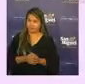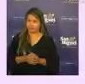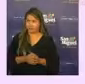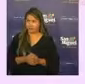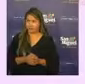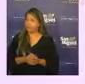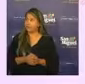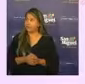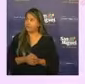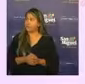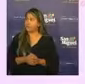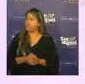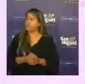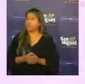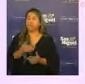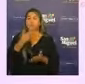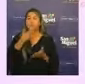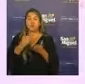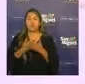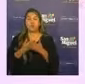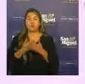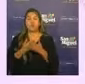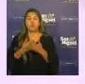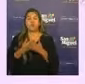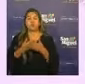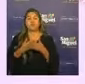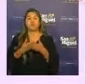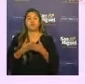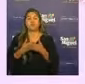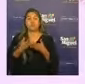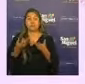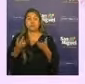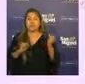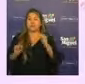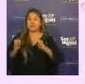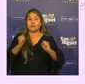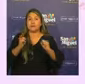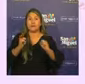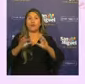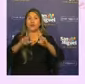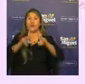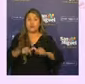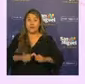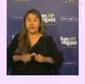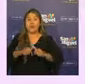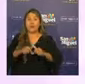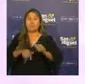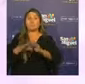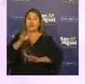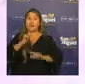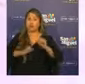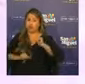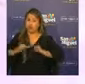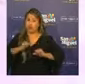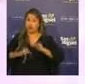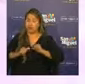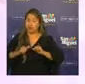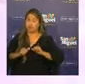Que de repente cuando uno está en esta vorágine, la familia es la que más sufre, ¿no?